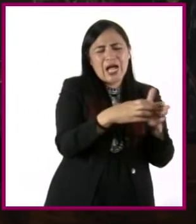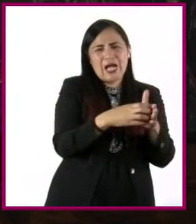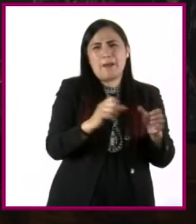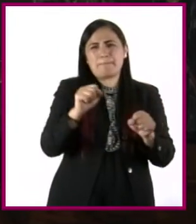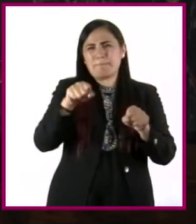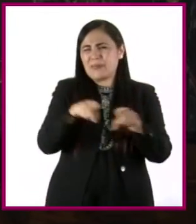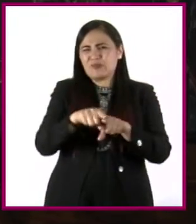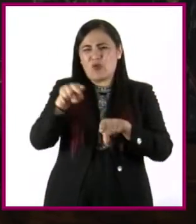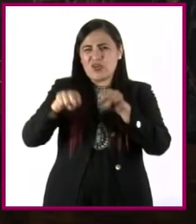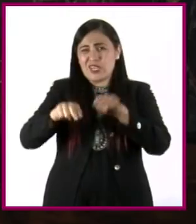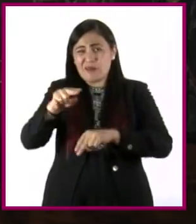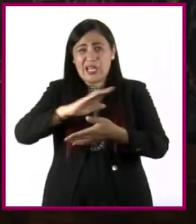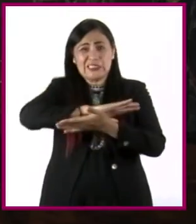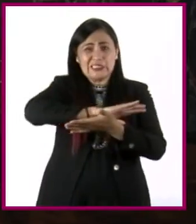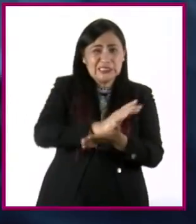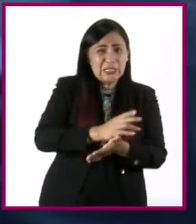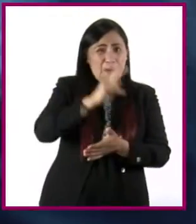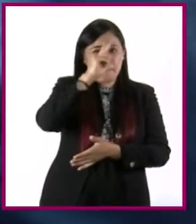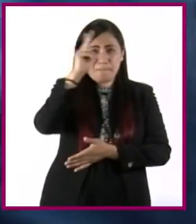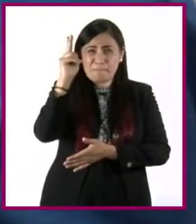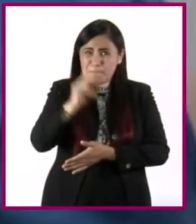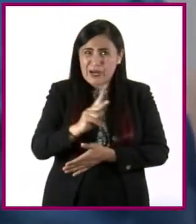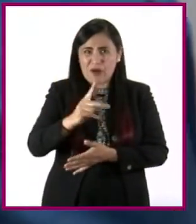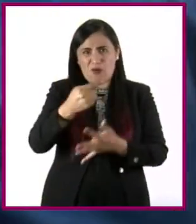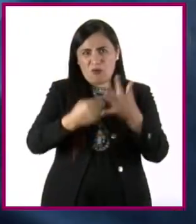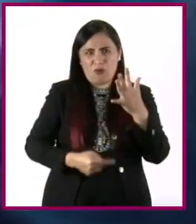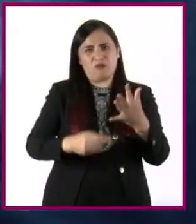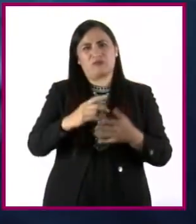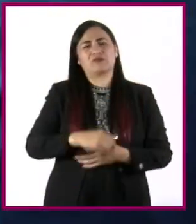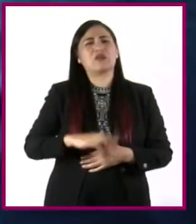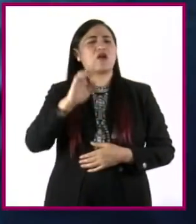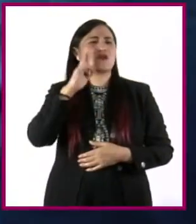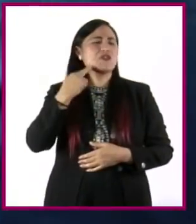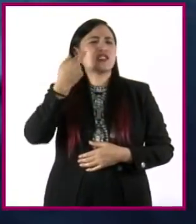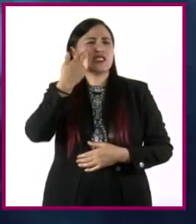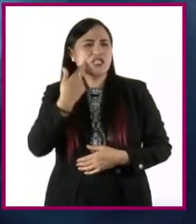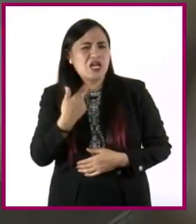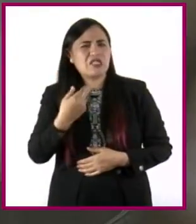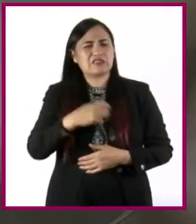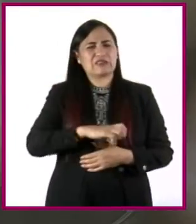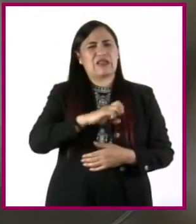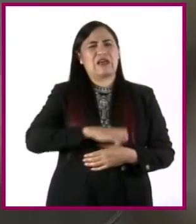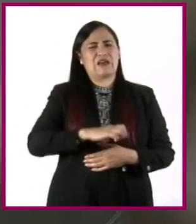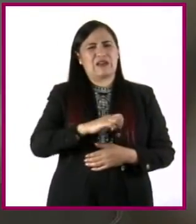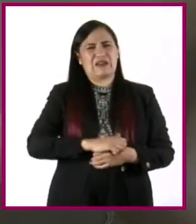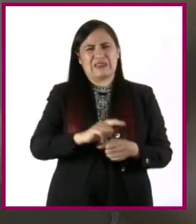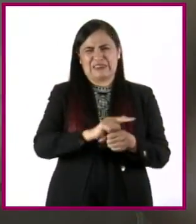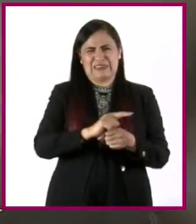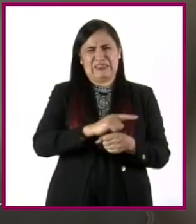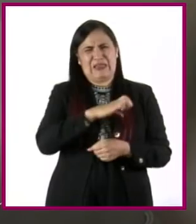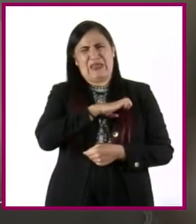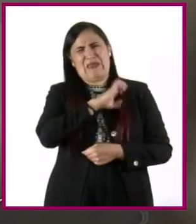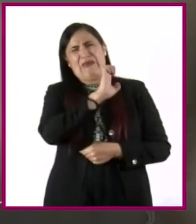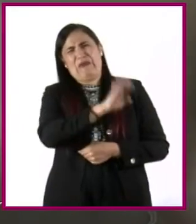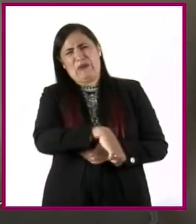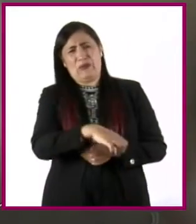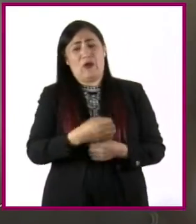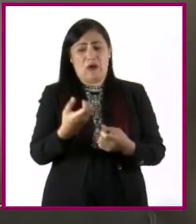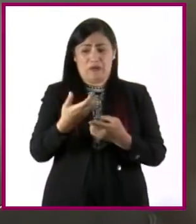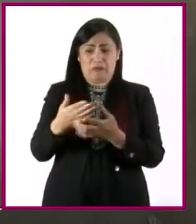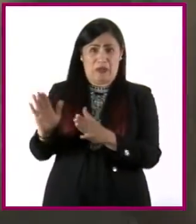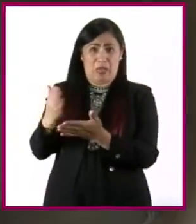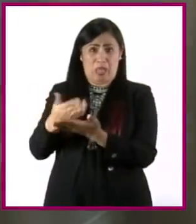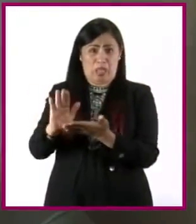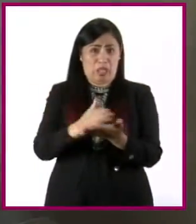de discriminación o violencia. Por ejemplo, el racismo, el sexismo o la xenofobia no ocurren de manera independiente, y las